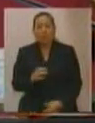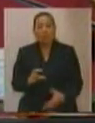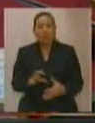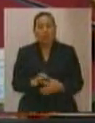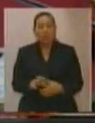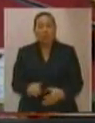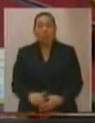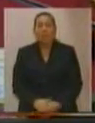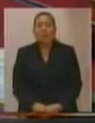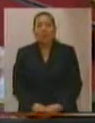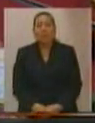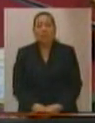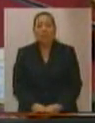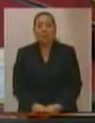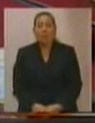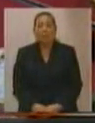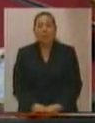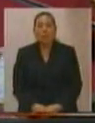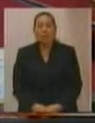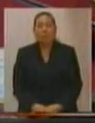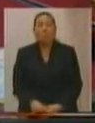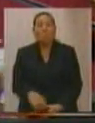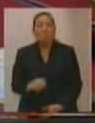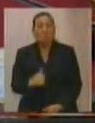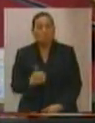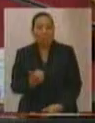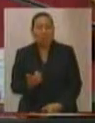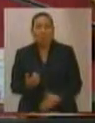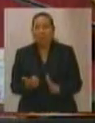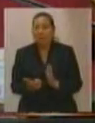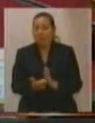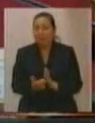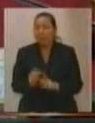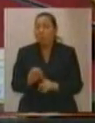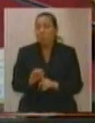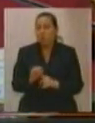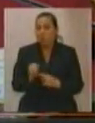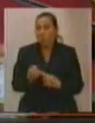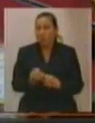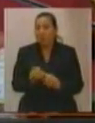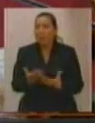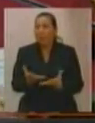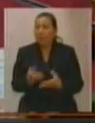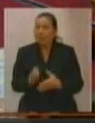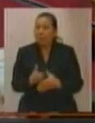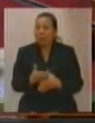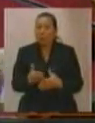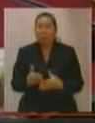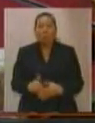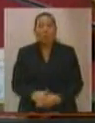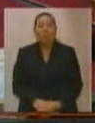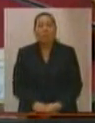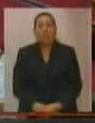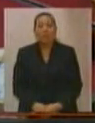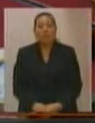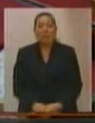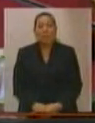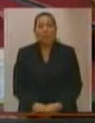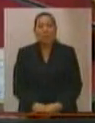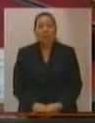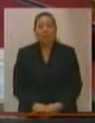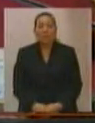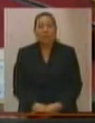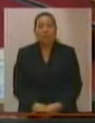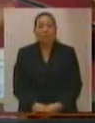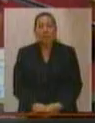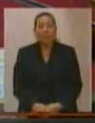vínculo afectivo, entiendo, pueden formar una sociedad en función de la Ley General de Sociedades si es que quisieran compartir patrimonio, ¿no? O